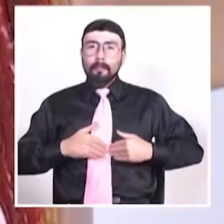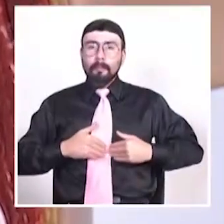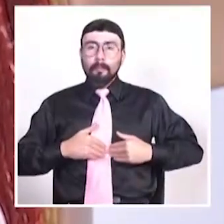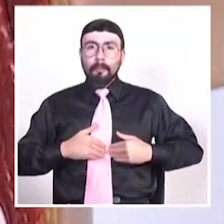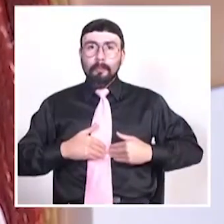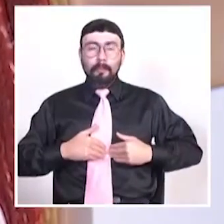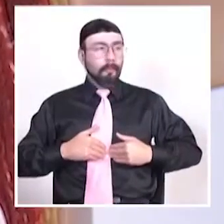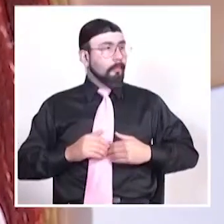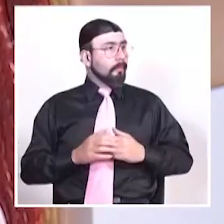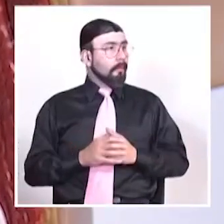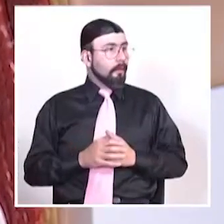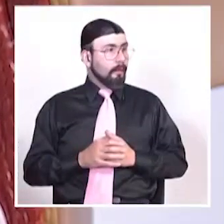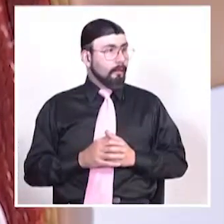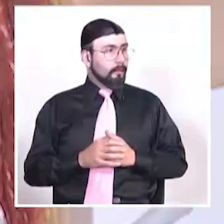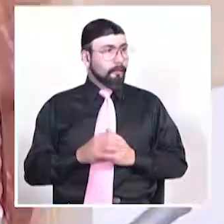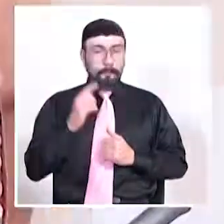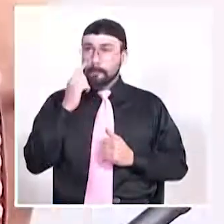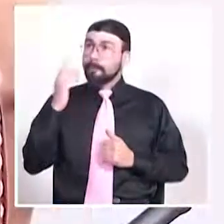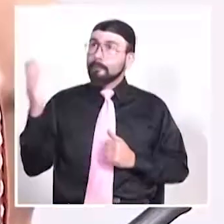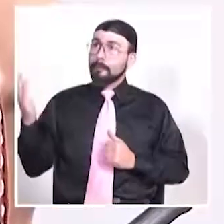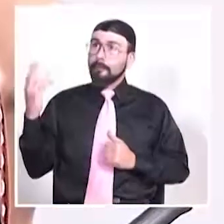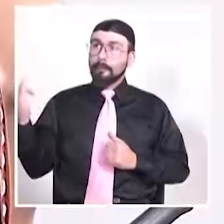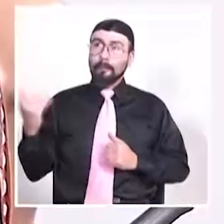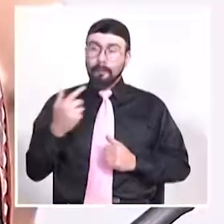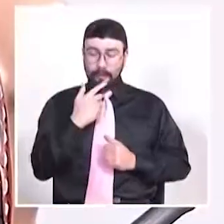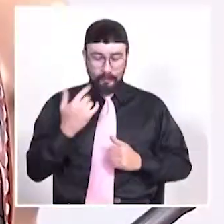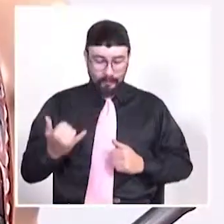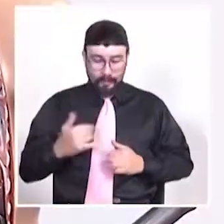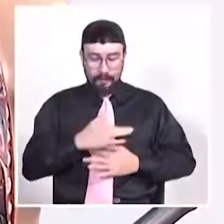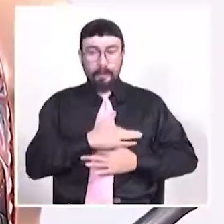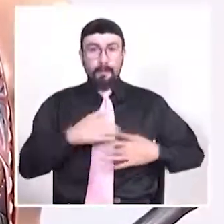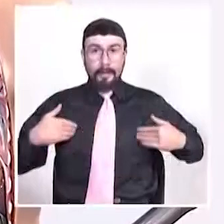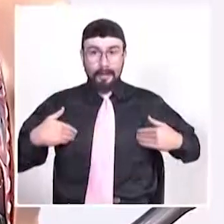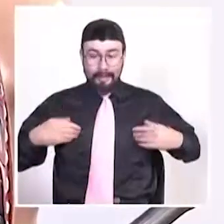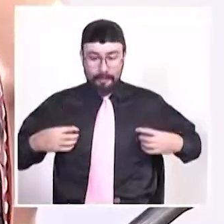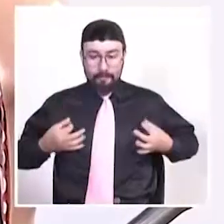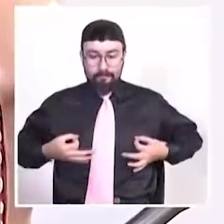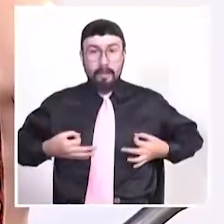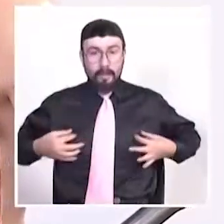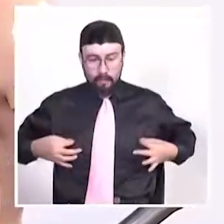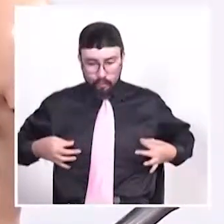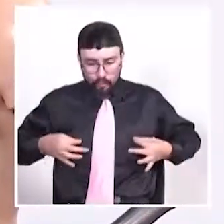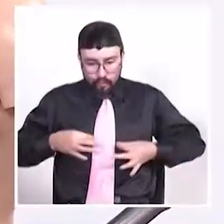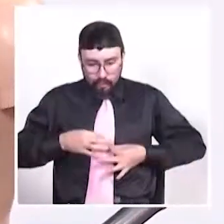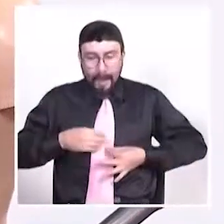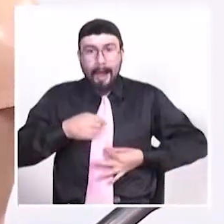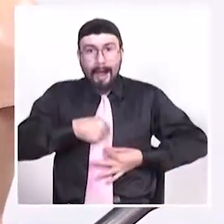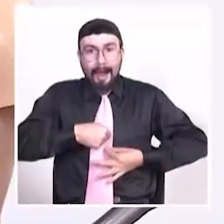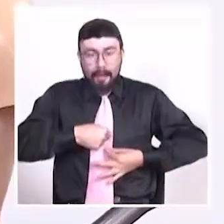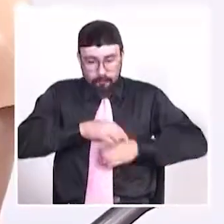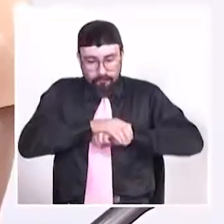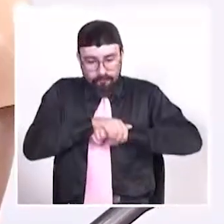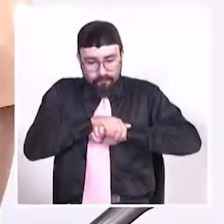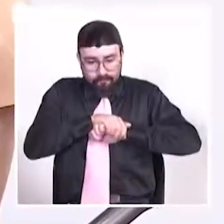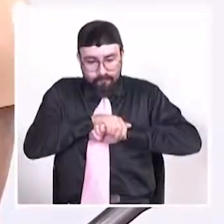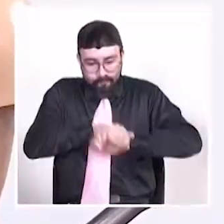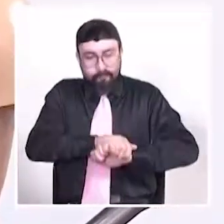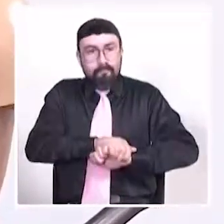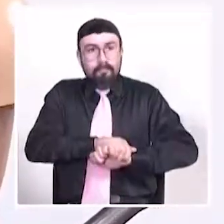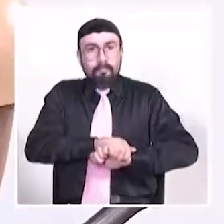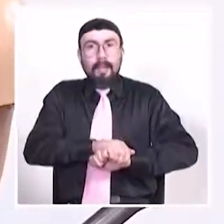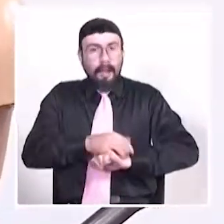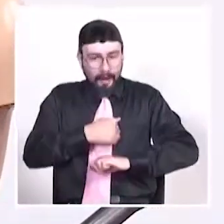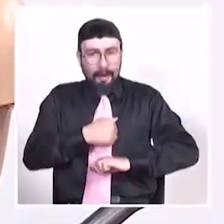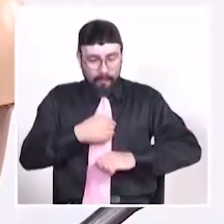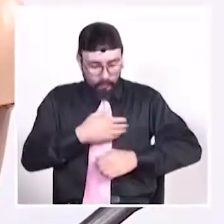a nivel de la línea intermamilar, entonces ahí estamos nosotros ubicando básicamente el